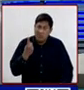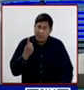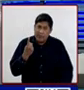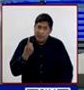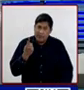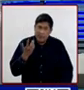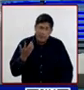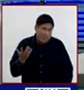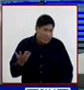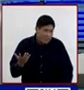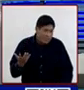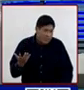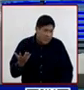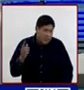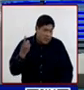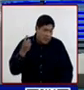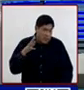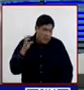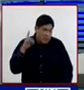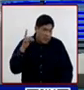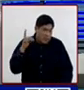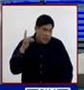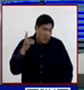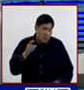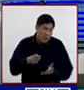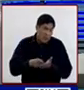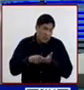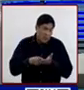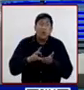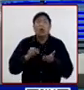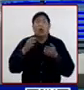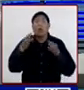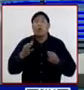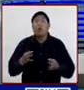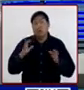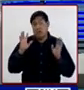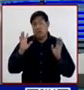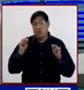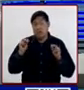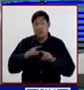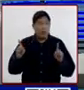¿Vale la pena mancharse las manos por 500 bolivianos? Todavía no estamos confirmando nada, ojo,